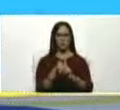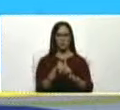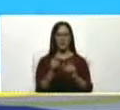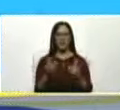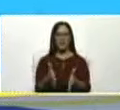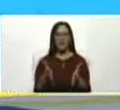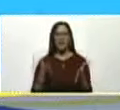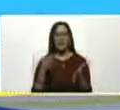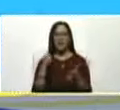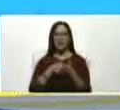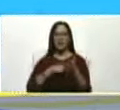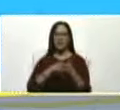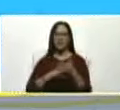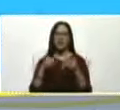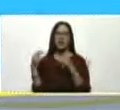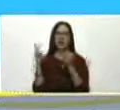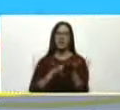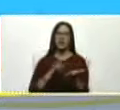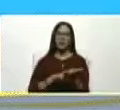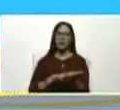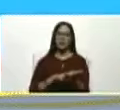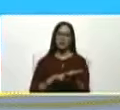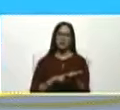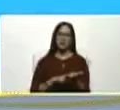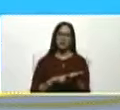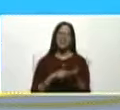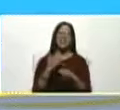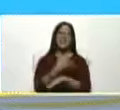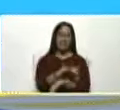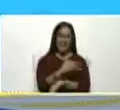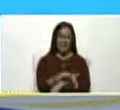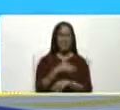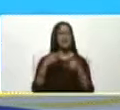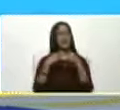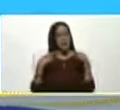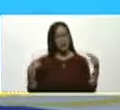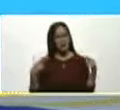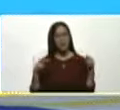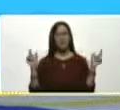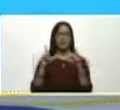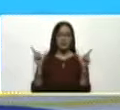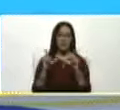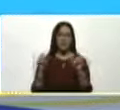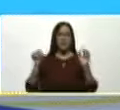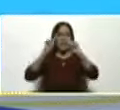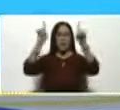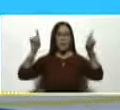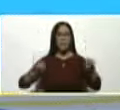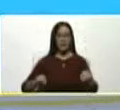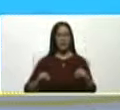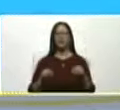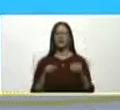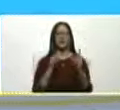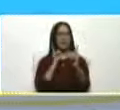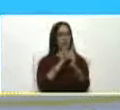ganar la batalla de la verdad. En las calles, en las redes, en los medios, en las paredes, en Radio